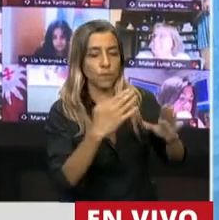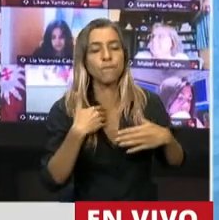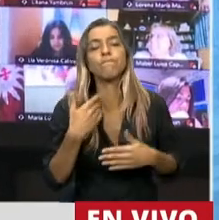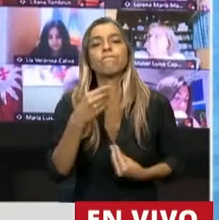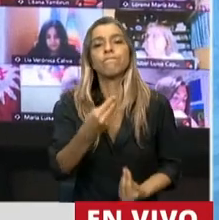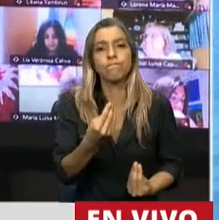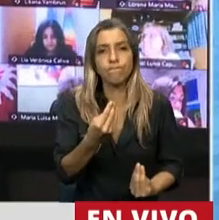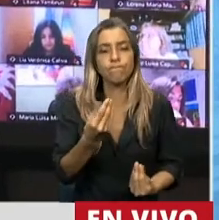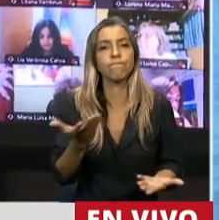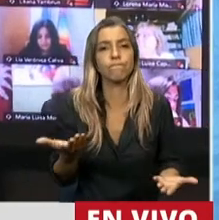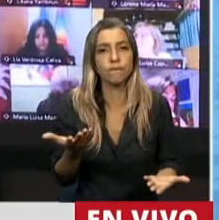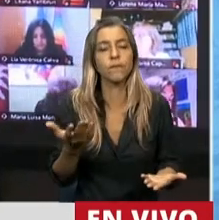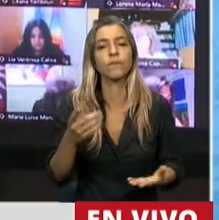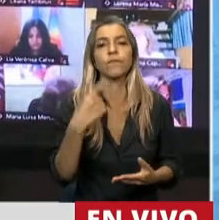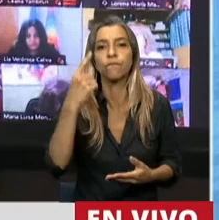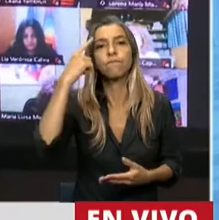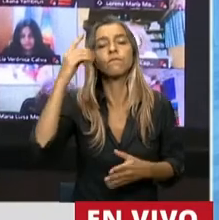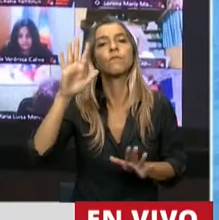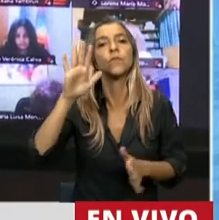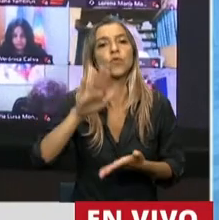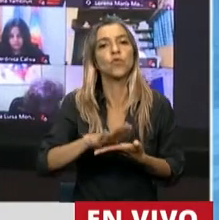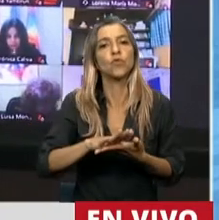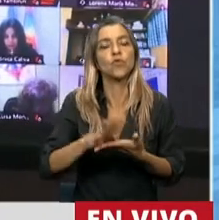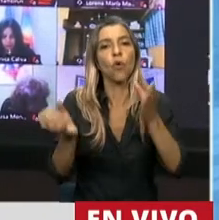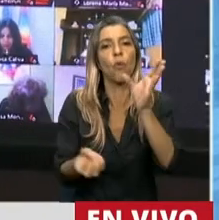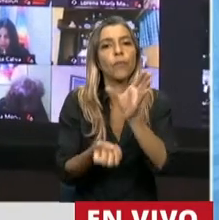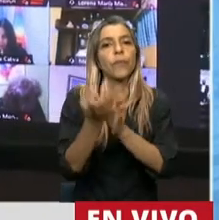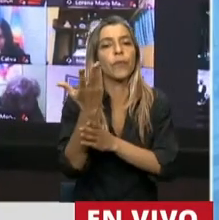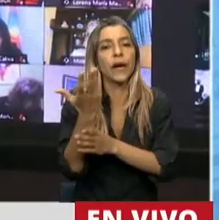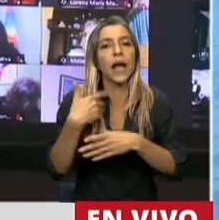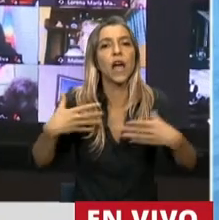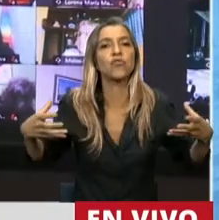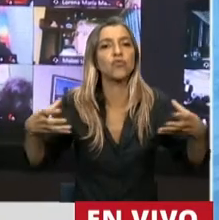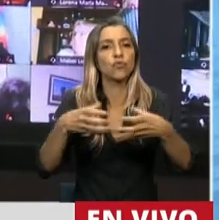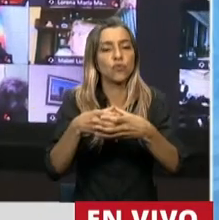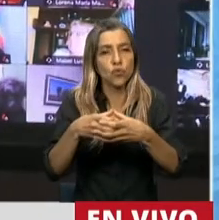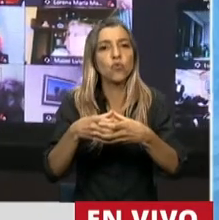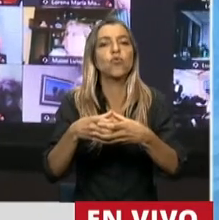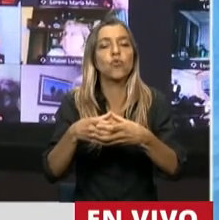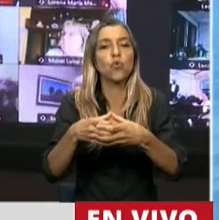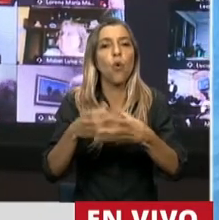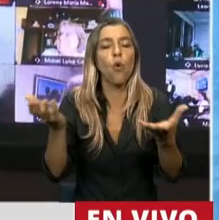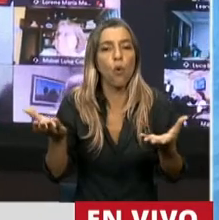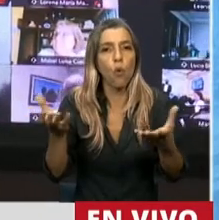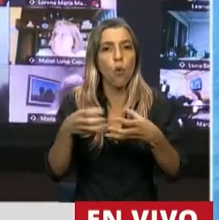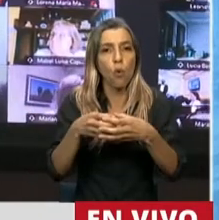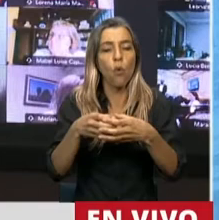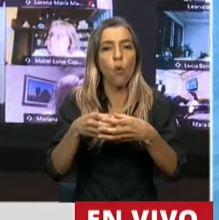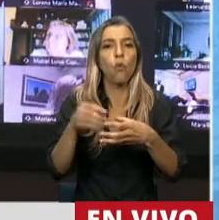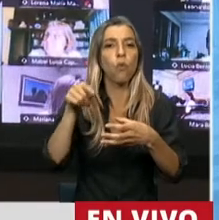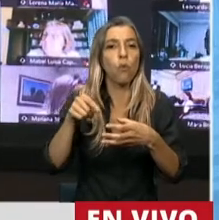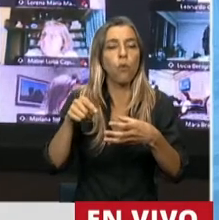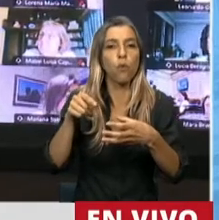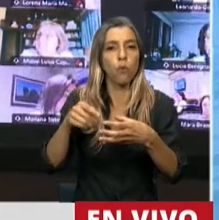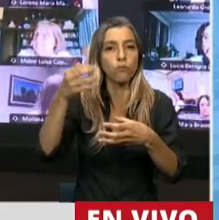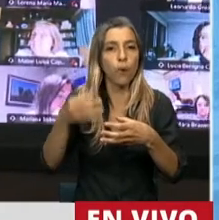de la conformación de la que se denomina Mesa de Encuentro Libertador General San Martín, presidente, que incluye a